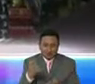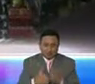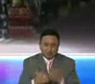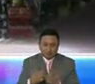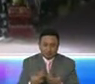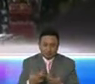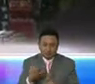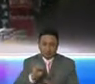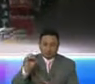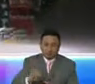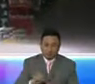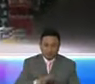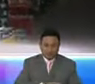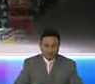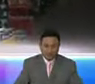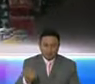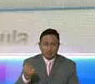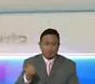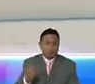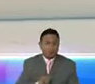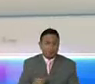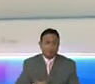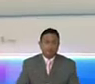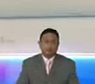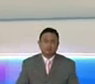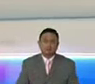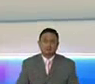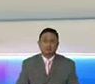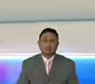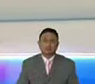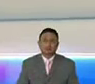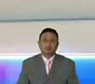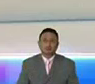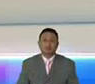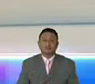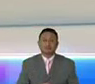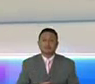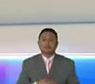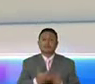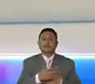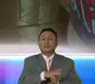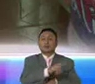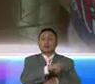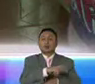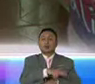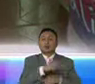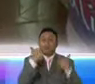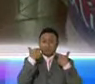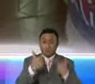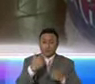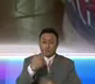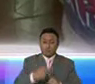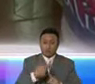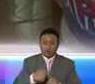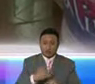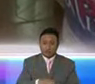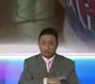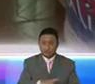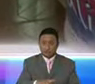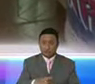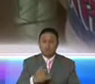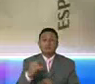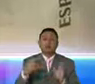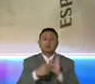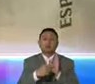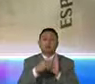el porcentaje del IVA, seguirán los precios iguales. Por su parte, la Superintendencia del Poder de Mercado, con el fin de que se cumpla la reducción del